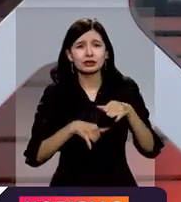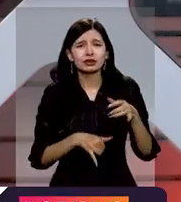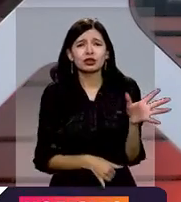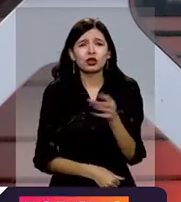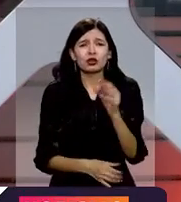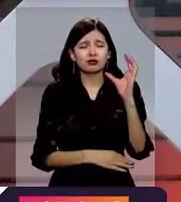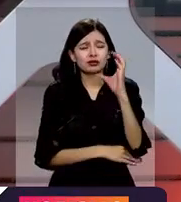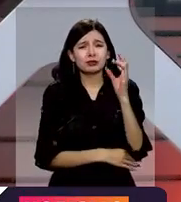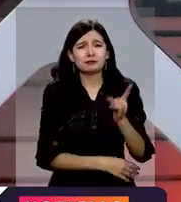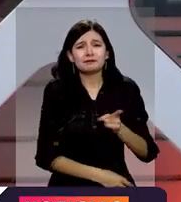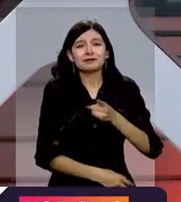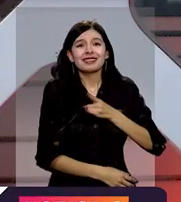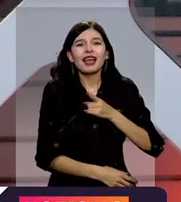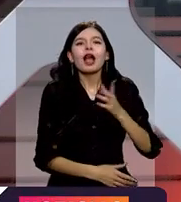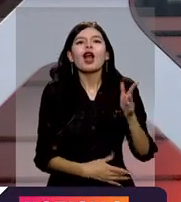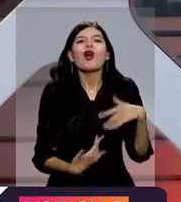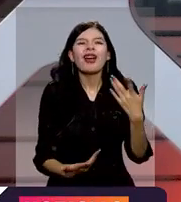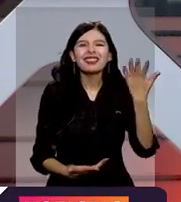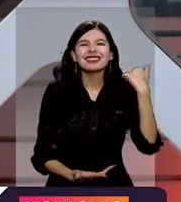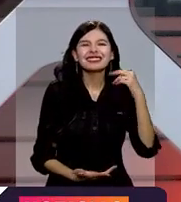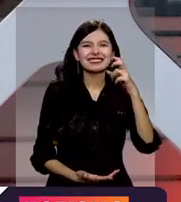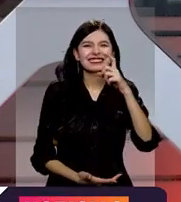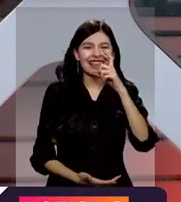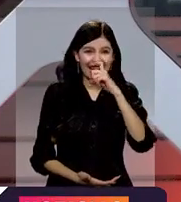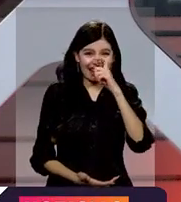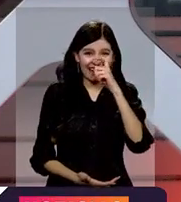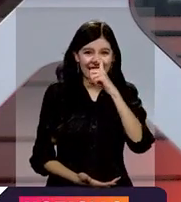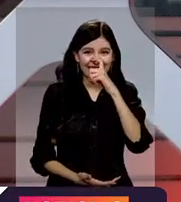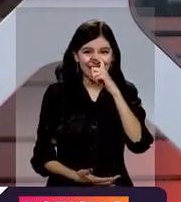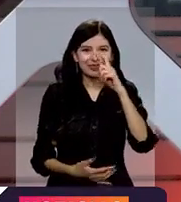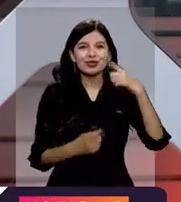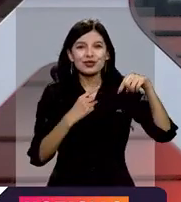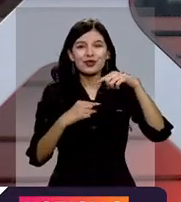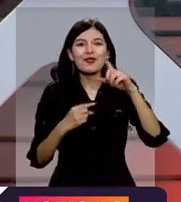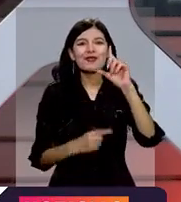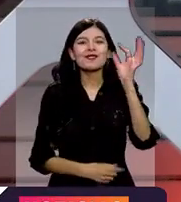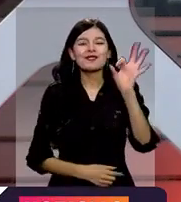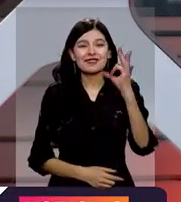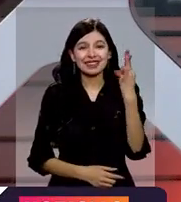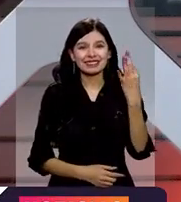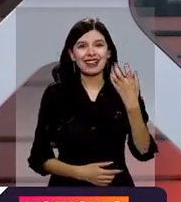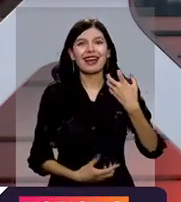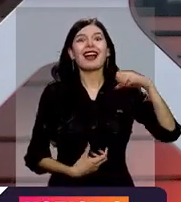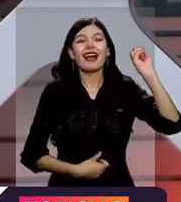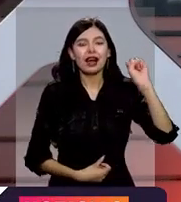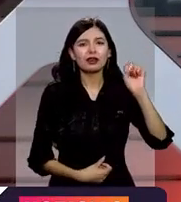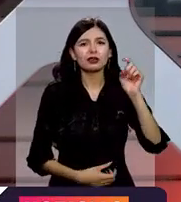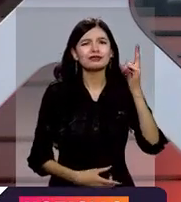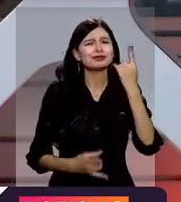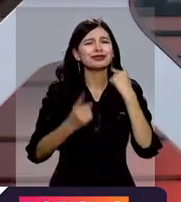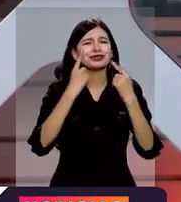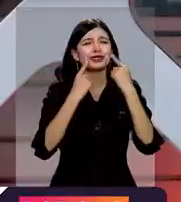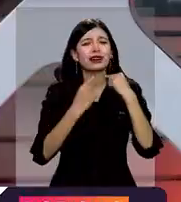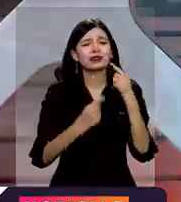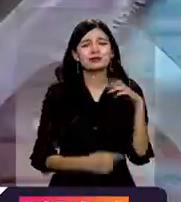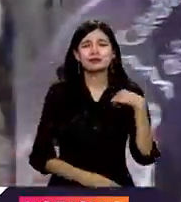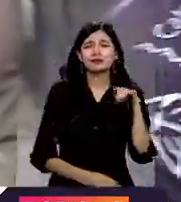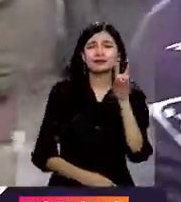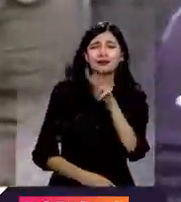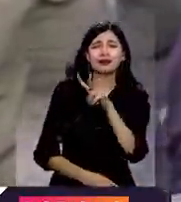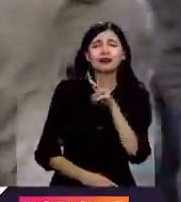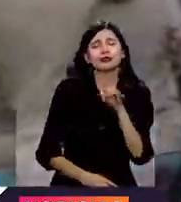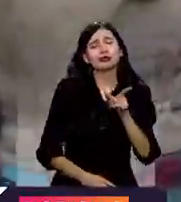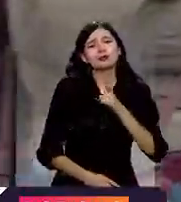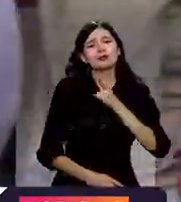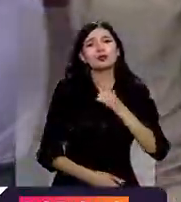país por sus lágrimas luego del triunfo de Egan Bernal en el Tour de Francia. A su familia, nuestra solidaridad. Queremos ser